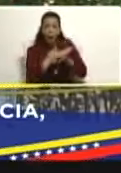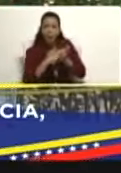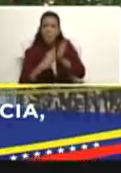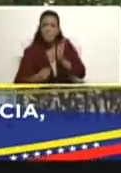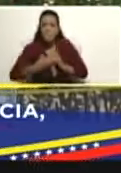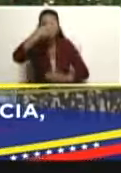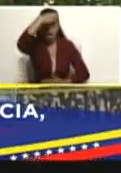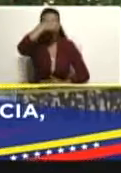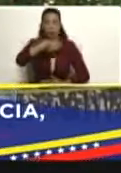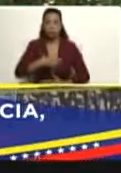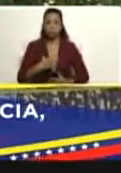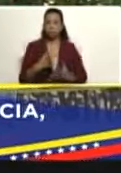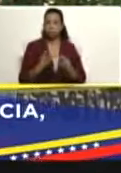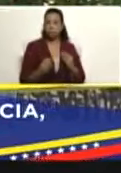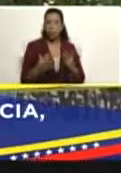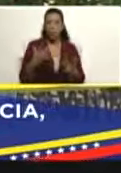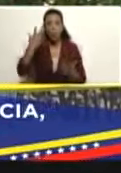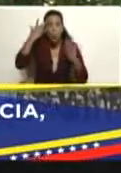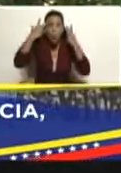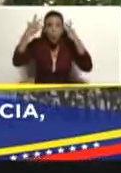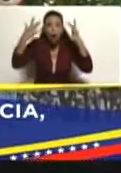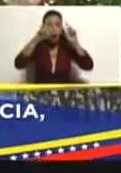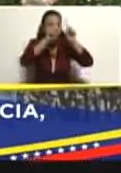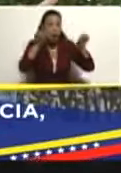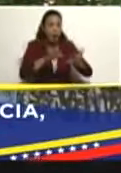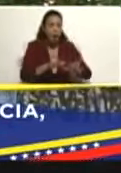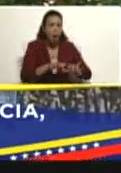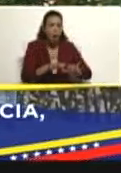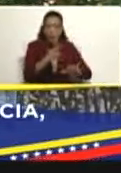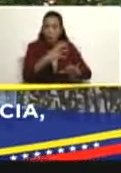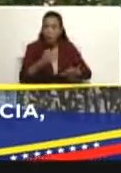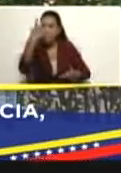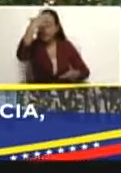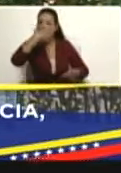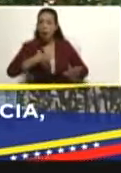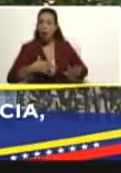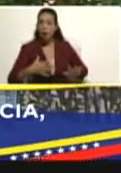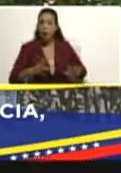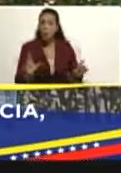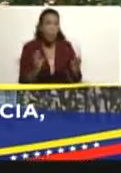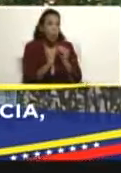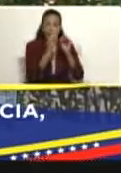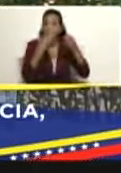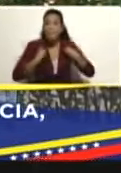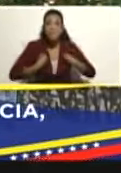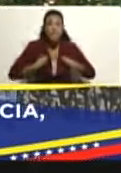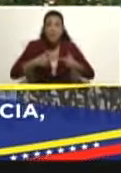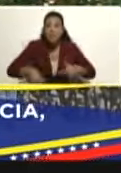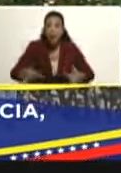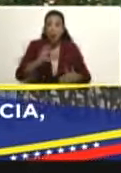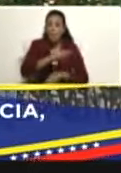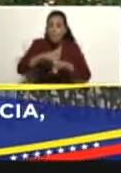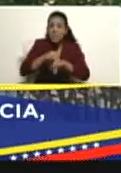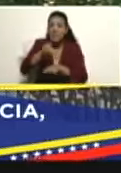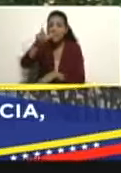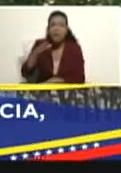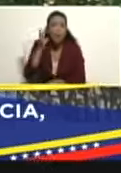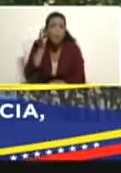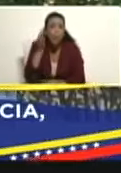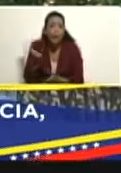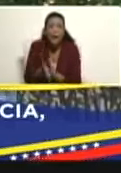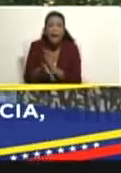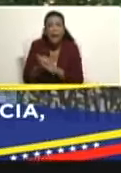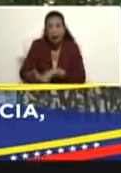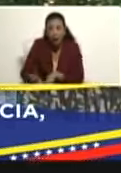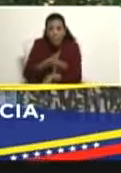y tiene que ver con la inteligencia artificial aplicada a todos los ámbitos de la vida humana. Como decía la ministra Gabriela, de alguna